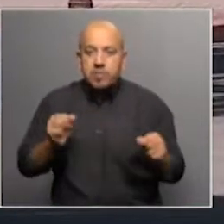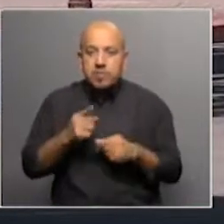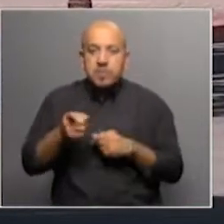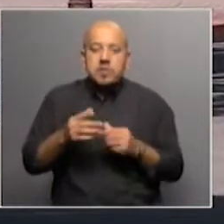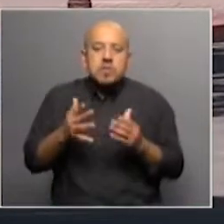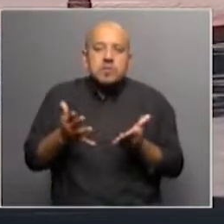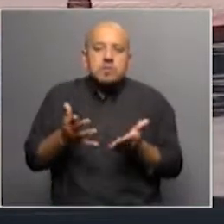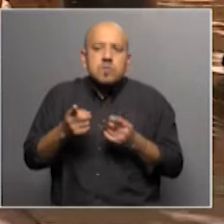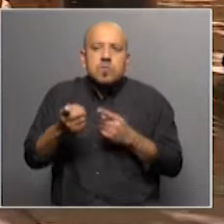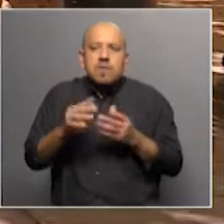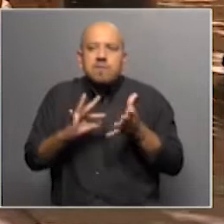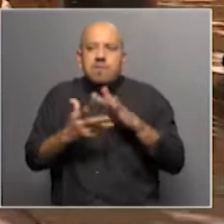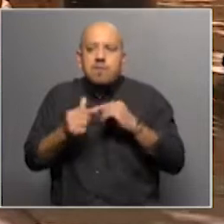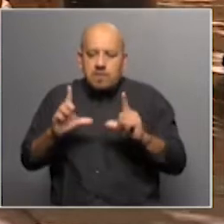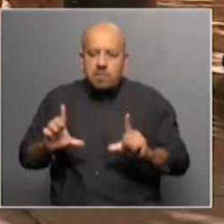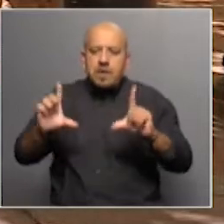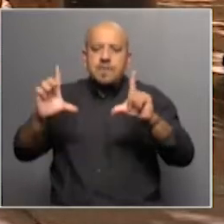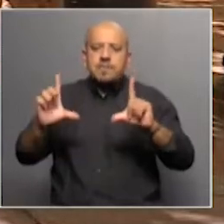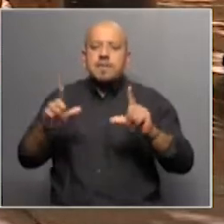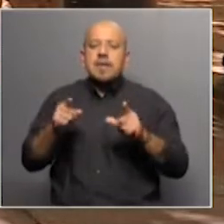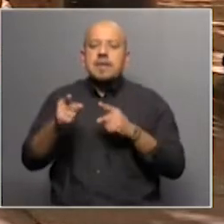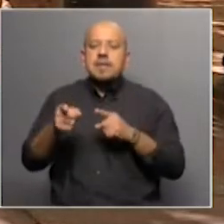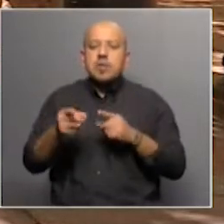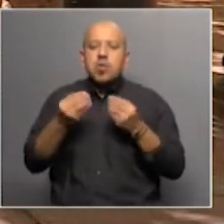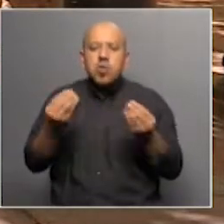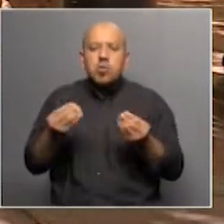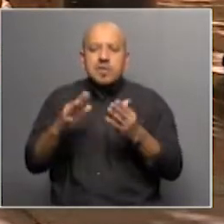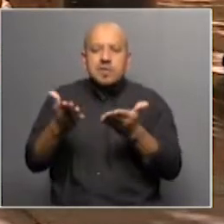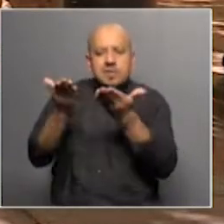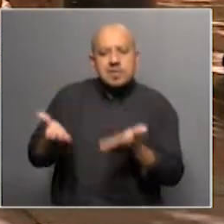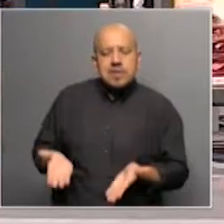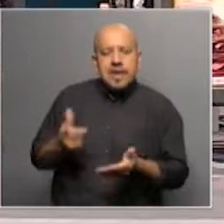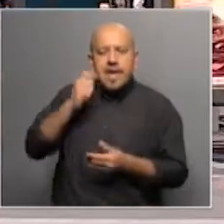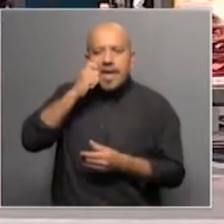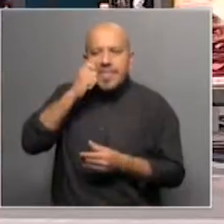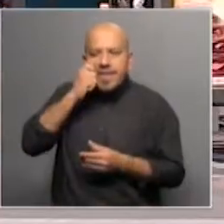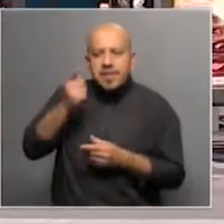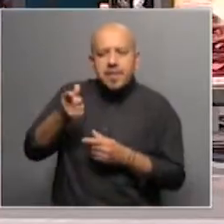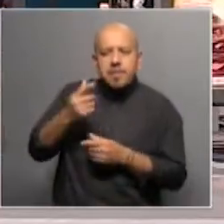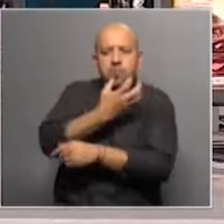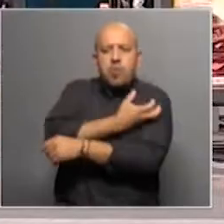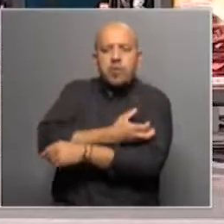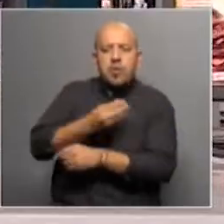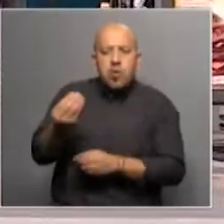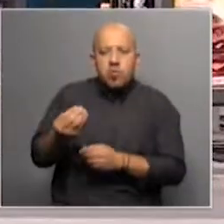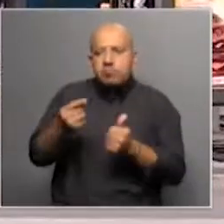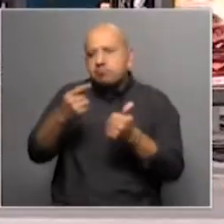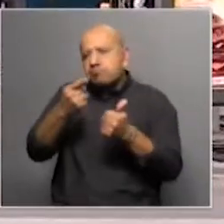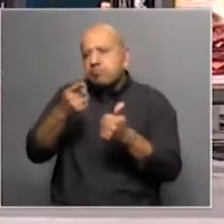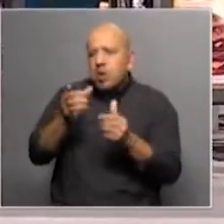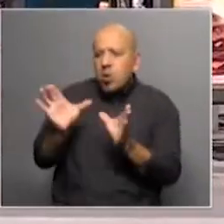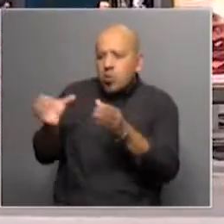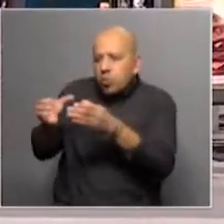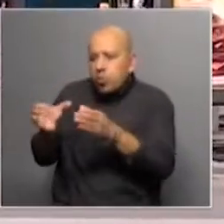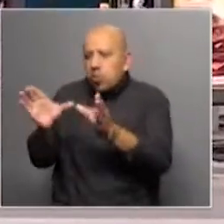tener como una imagen un poco más completa es cómo es el perfil etario de la pobreza, cómo se distribuye la pobreza según los